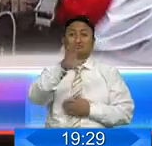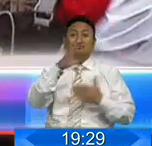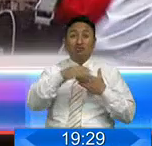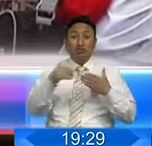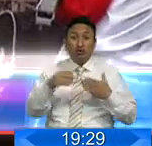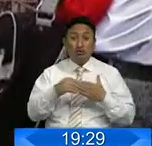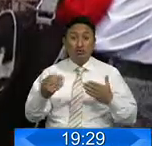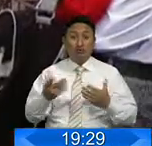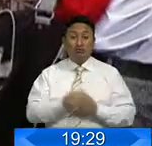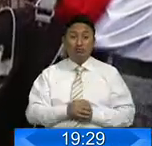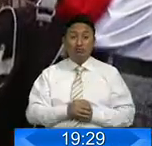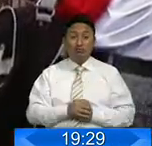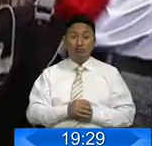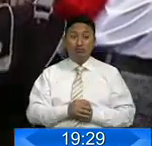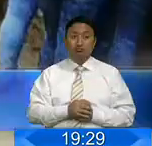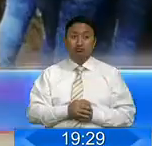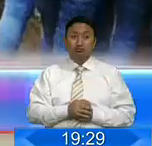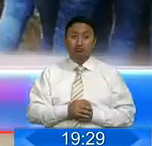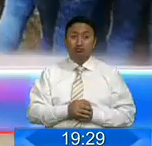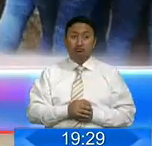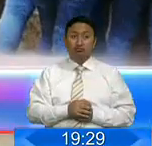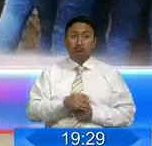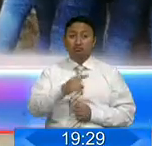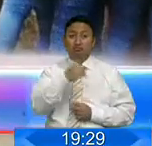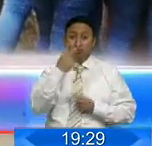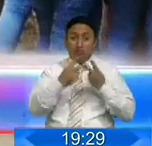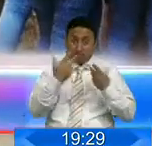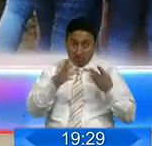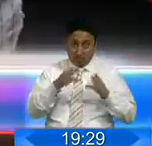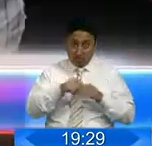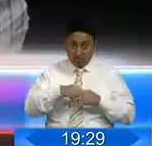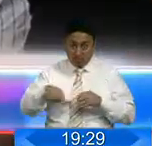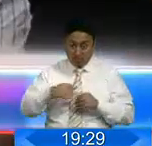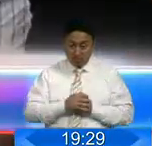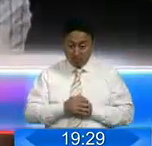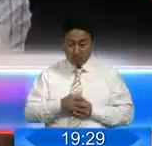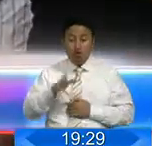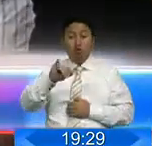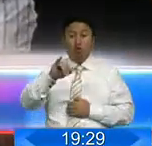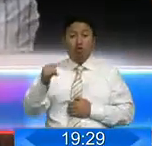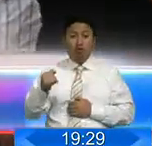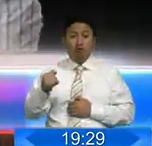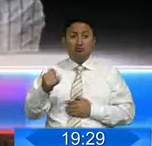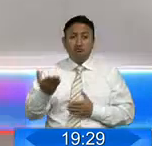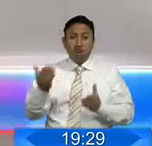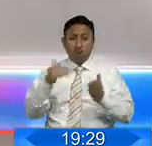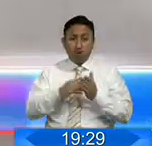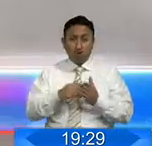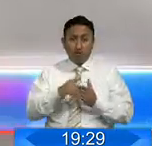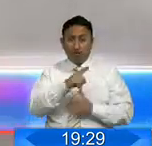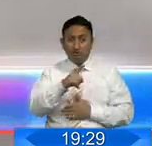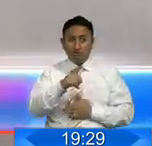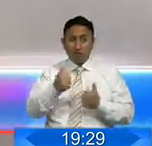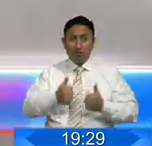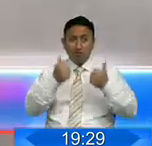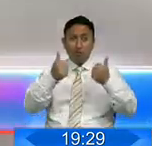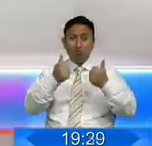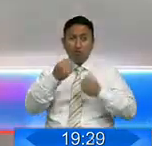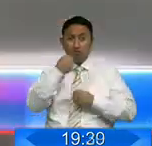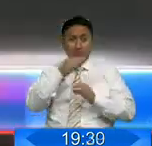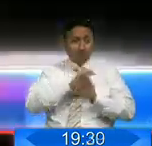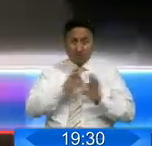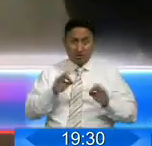asimismo les consultamos cuando salieron de las respectivas visitas si este jueves hubo nuevamente alguna huelga de hambre en los